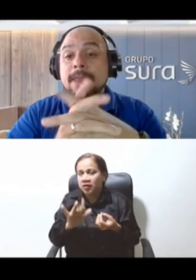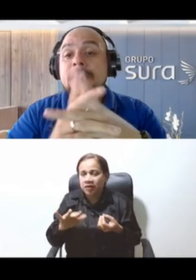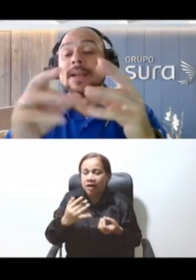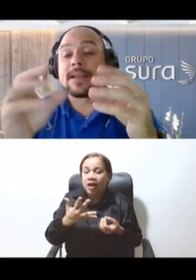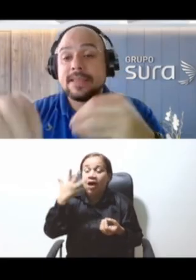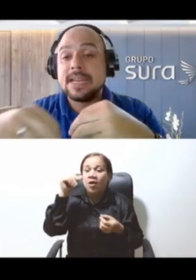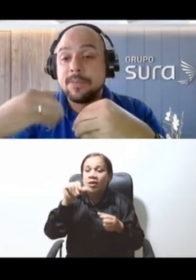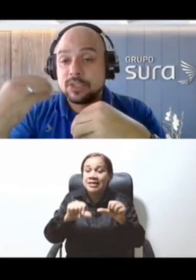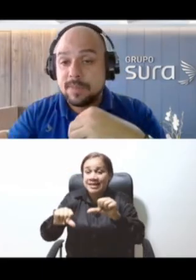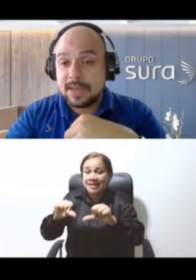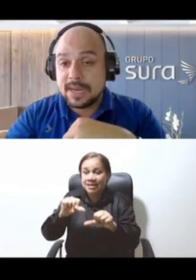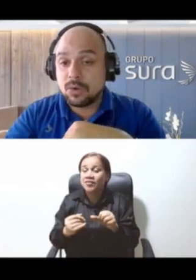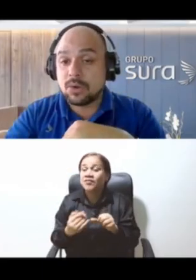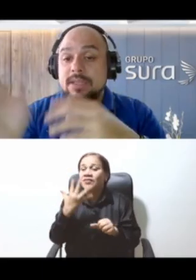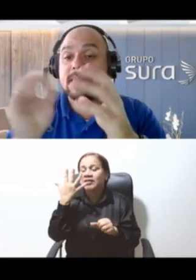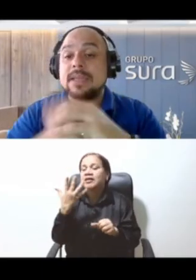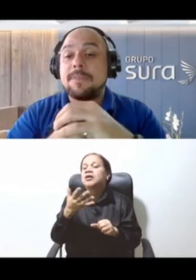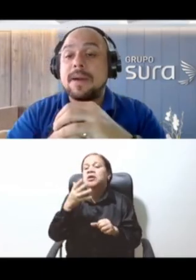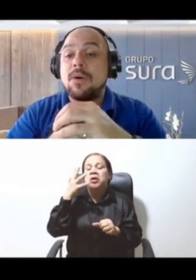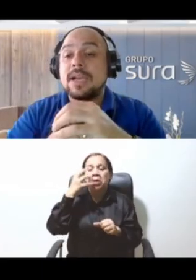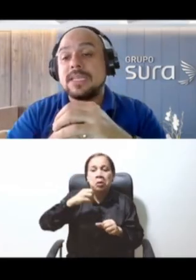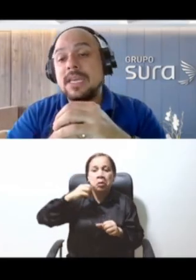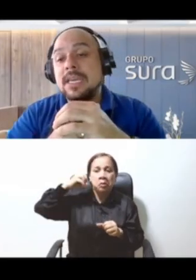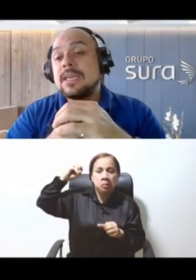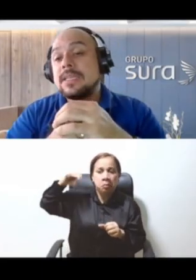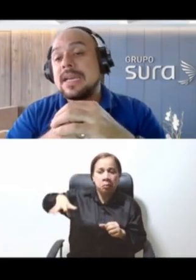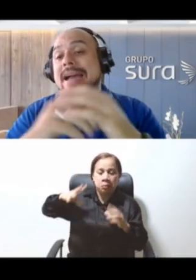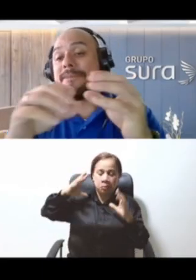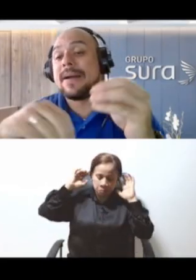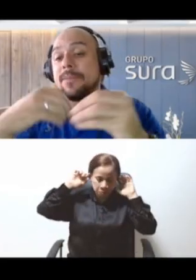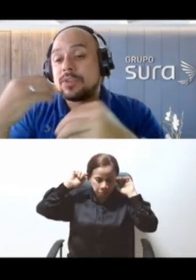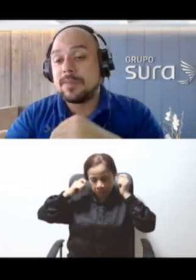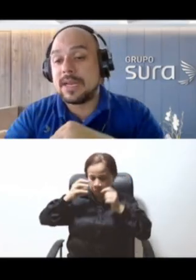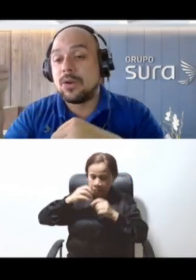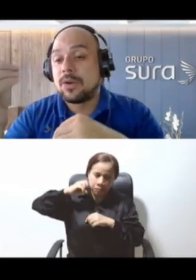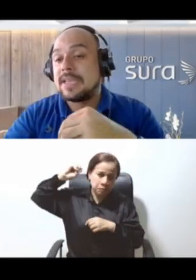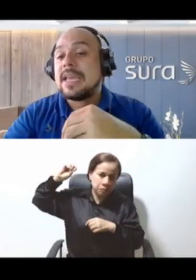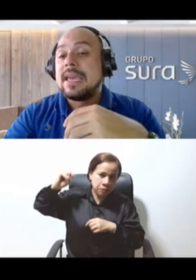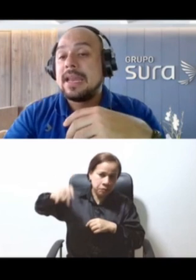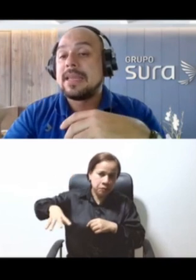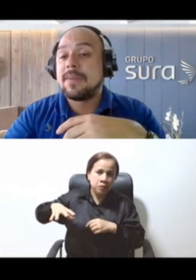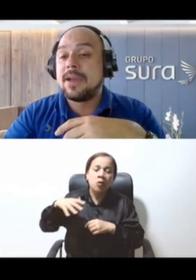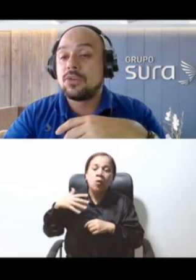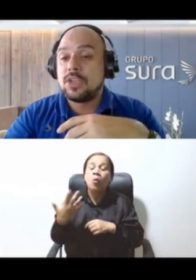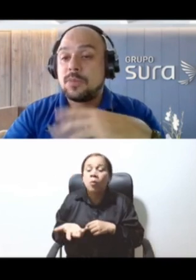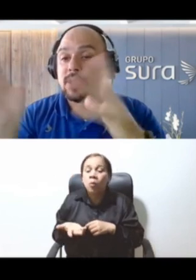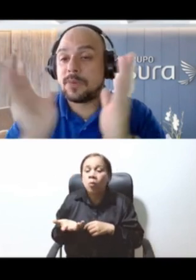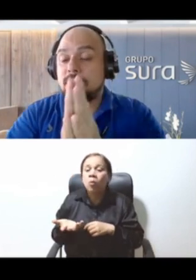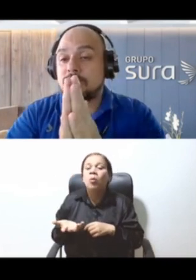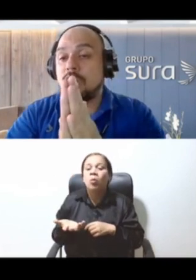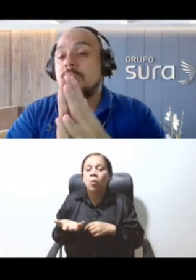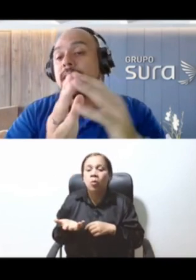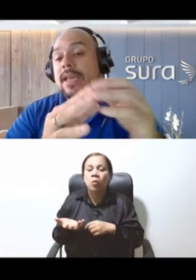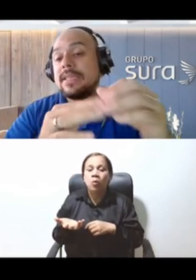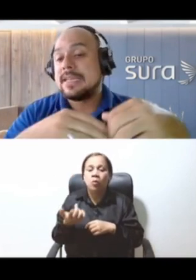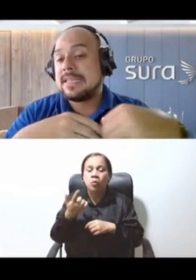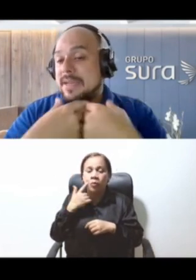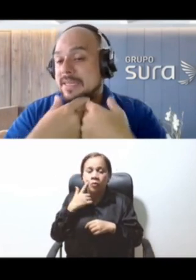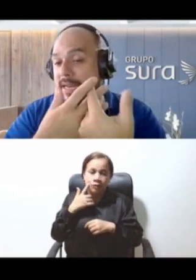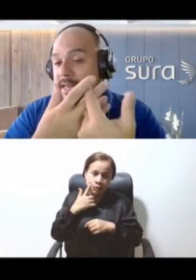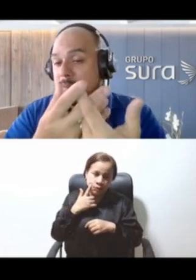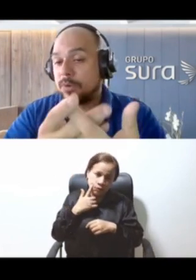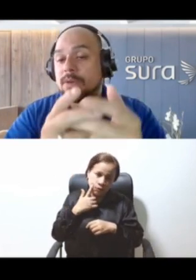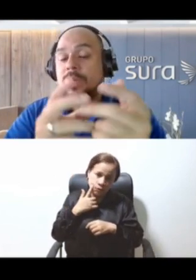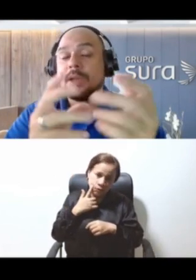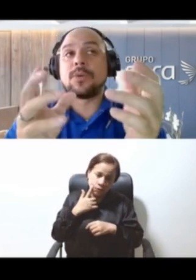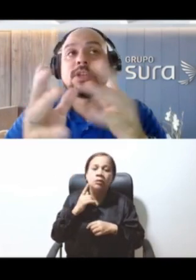con el químico. Retiramos de manera correcta el tapabocas y ya vamos a mirar lo que es el tema de los tipos de protección, que ya